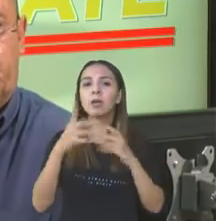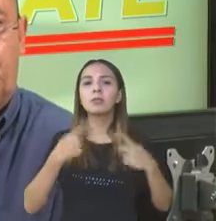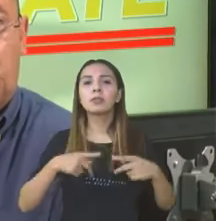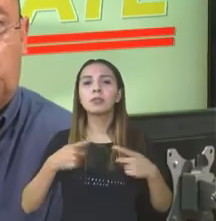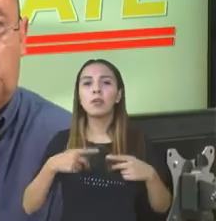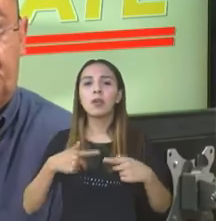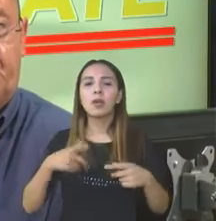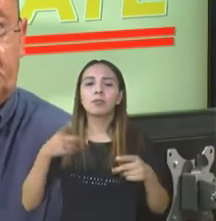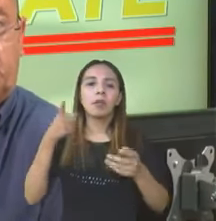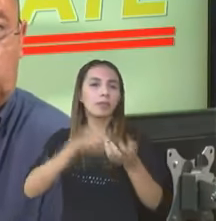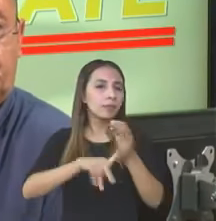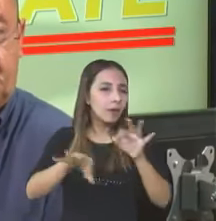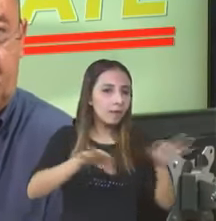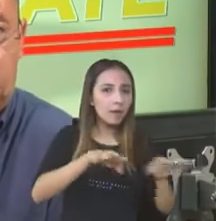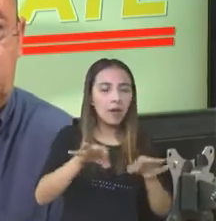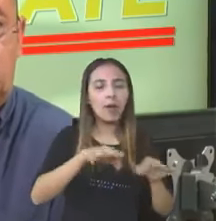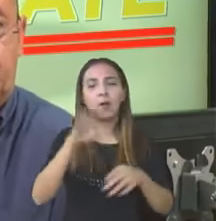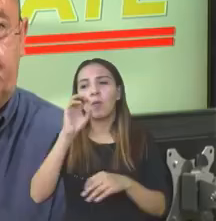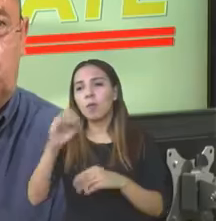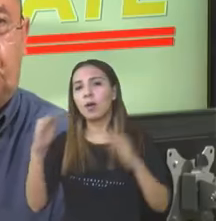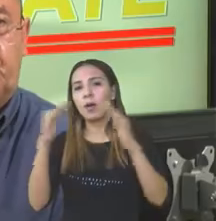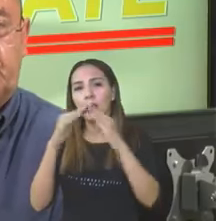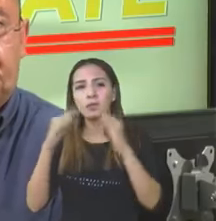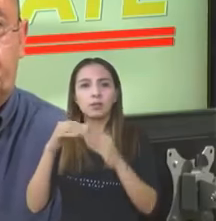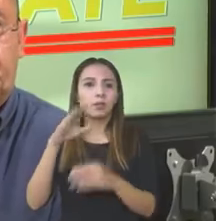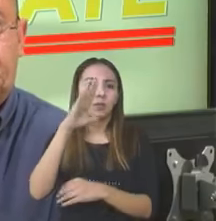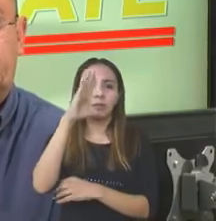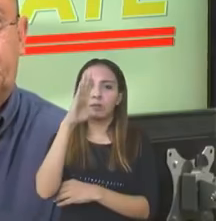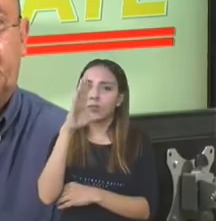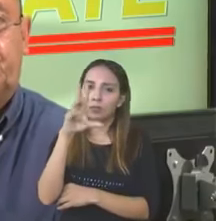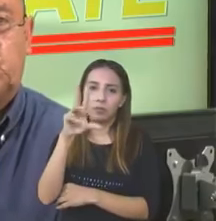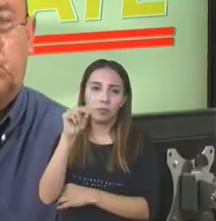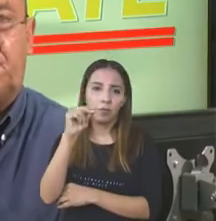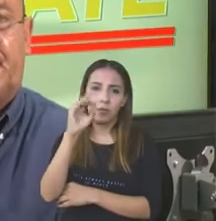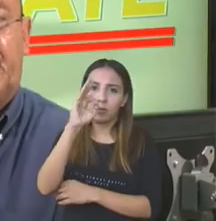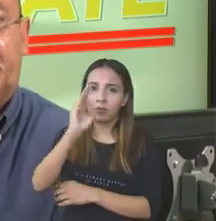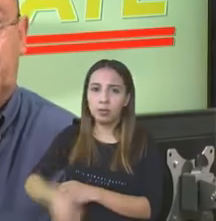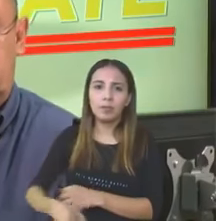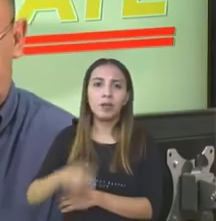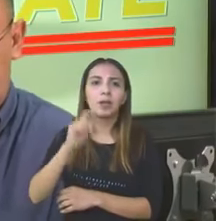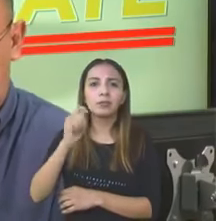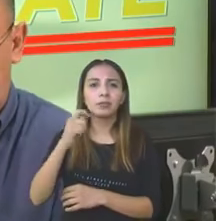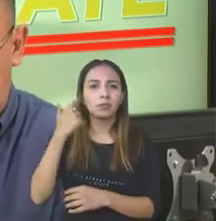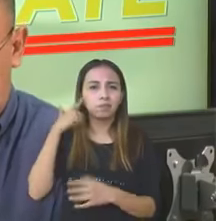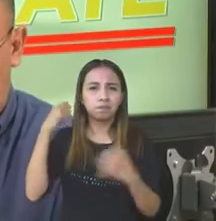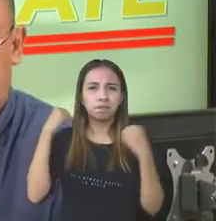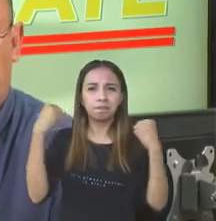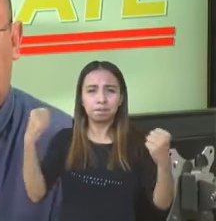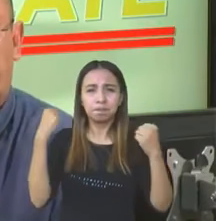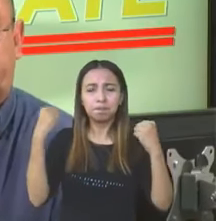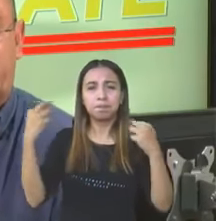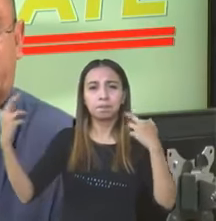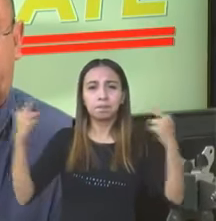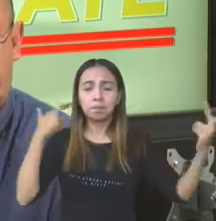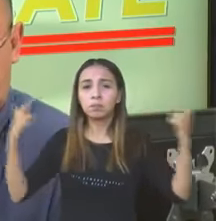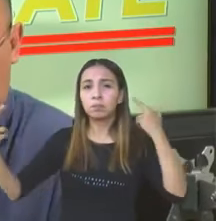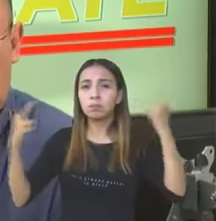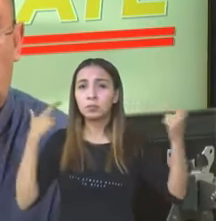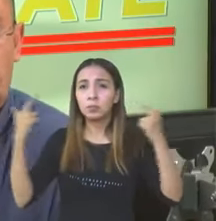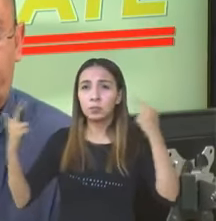de trabajo o empresas o lo que sea, que no se permite pues contaminar con